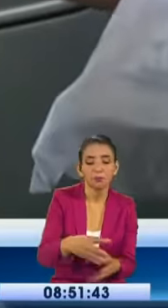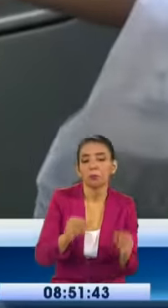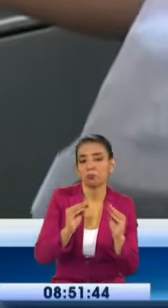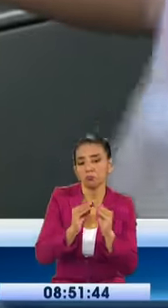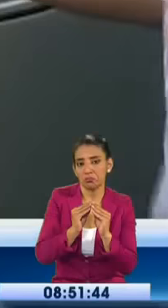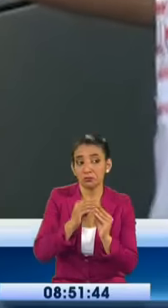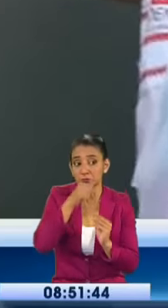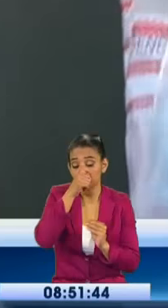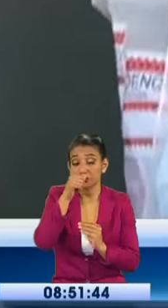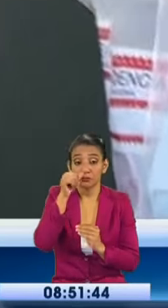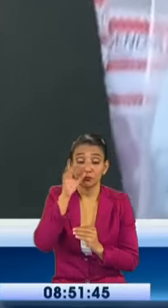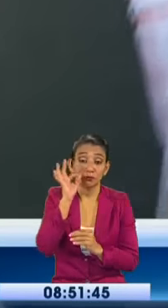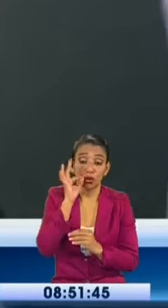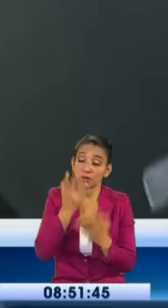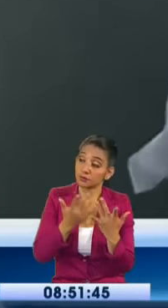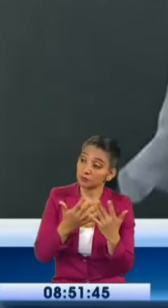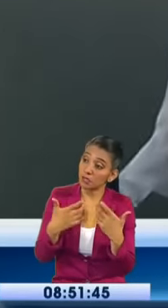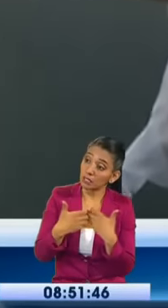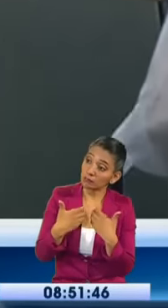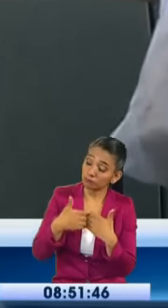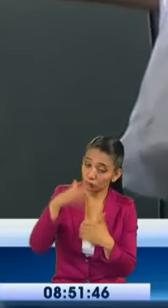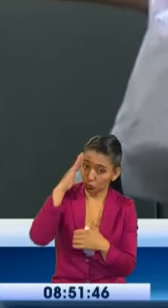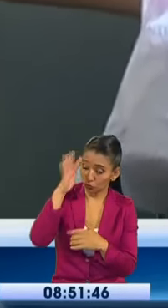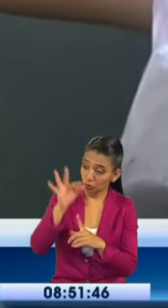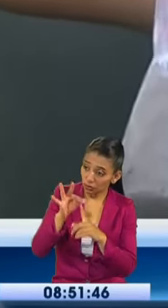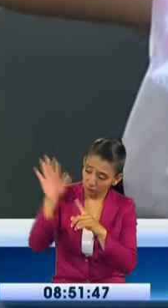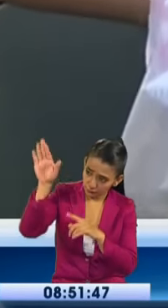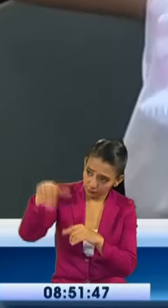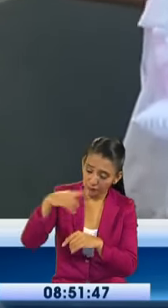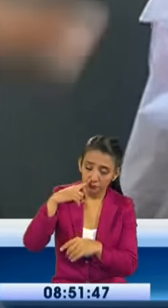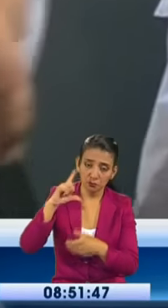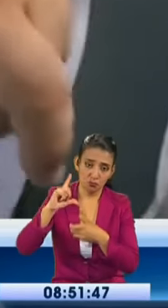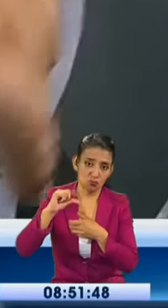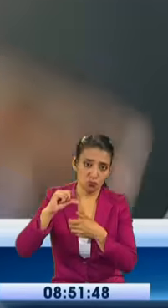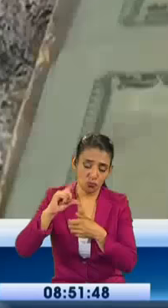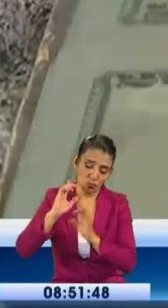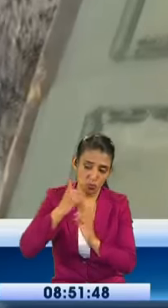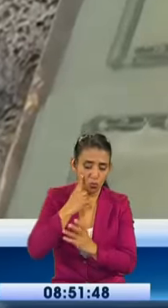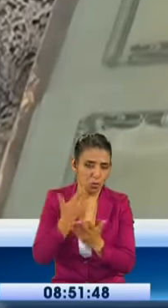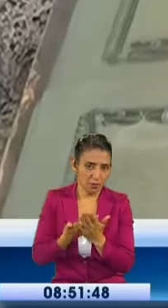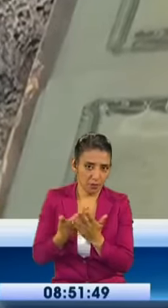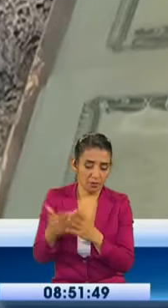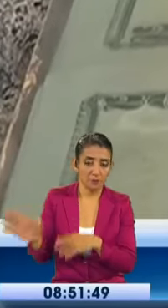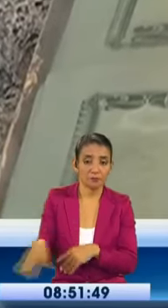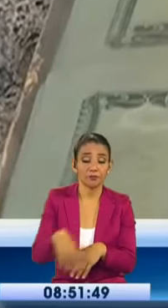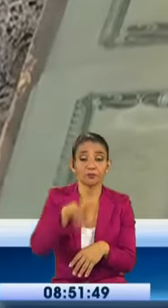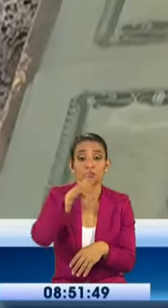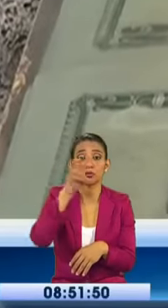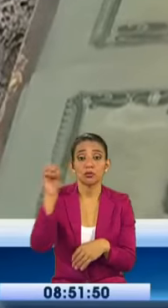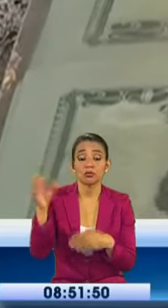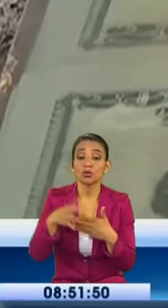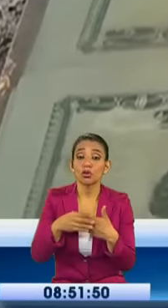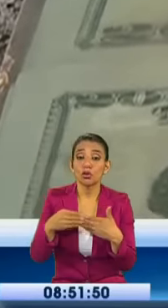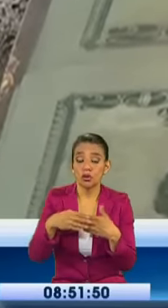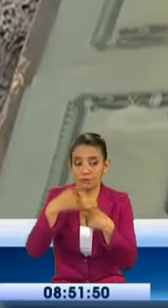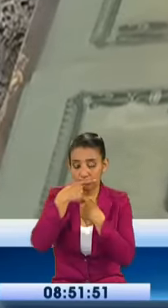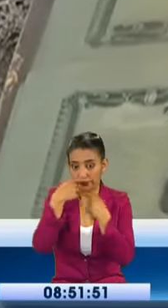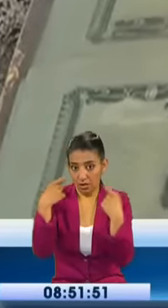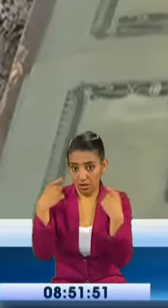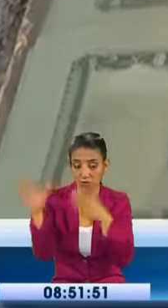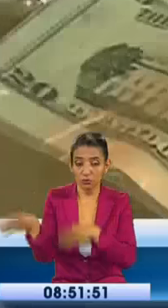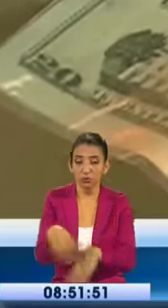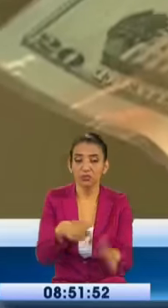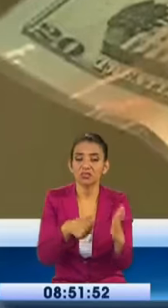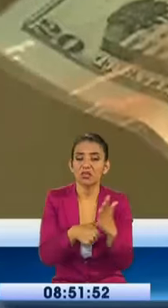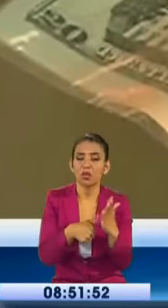estamos esperando un equipo que venga a hacer los análisis y las pruebas de campo respectivas. Se encontró $200 en dineros falsos, unas